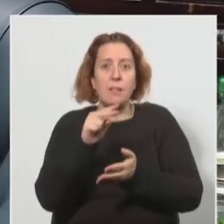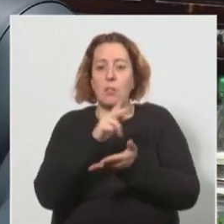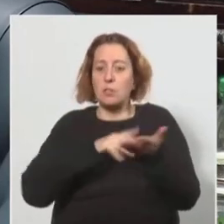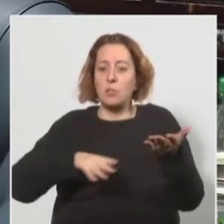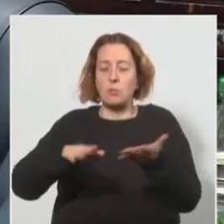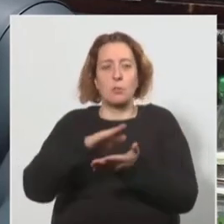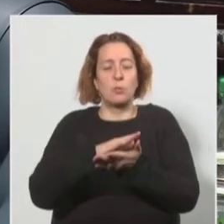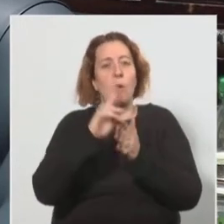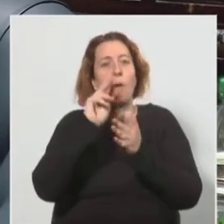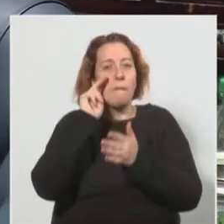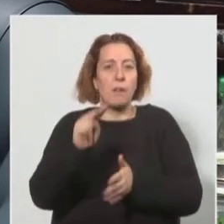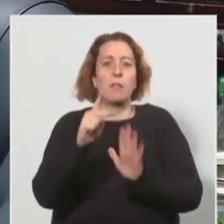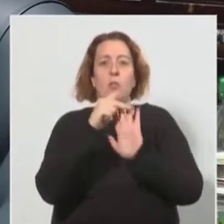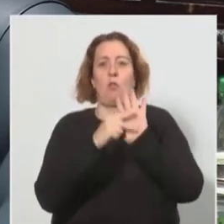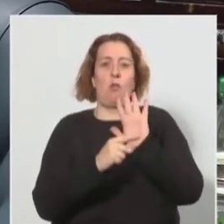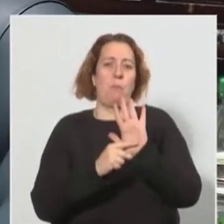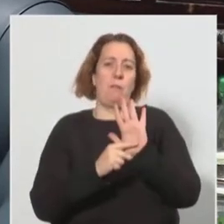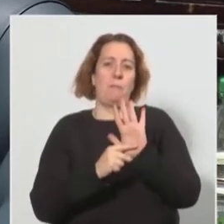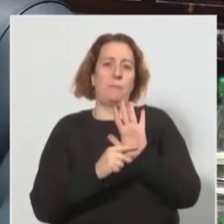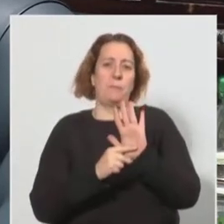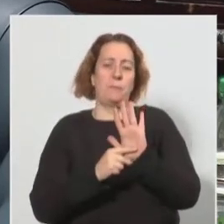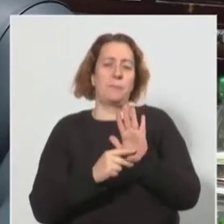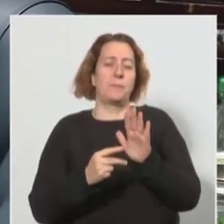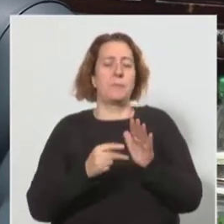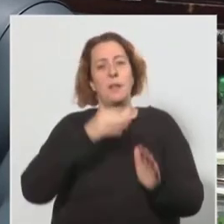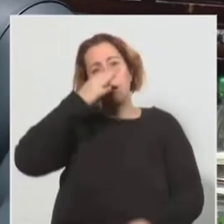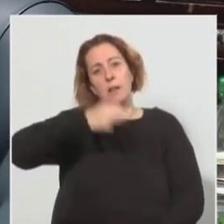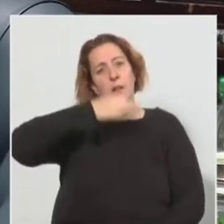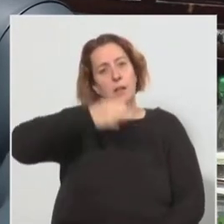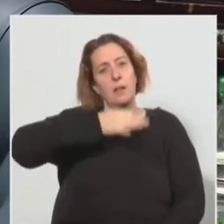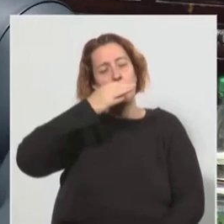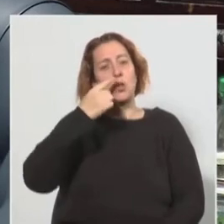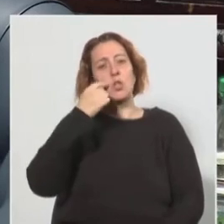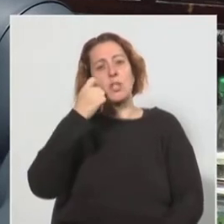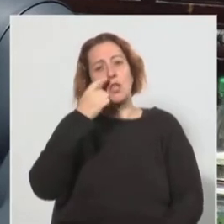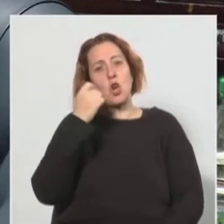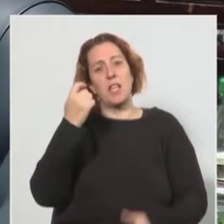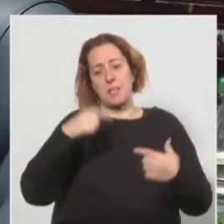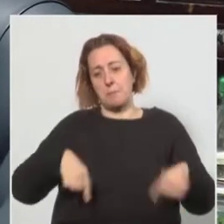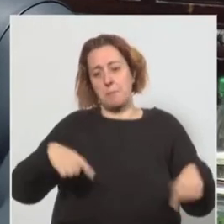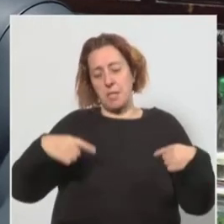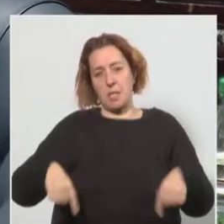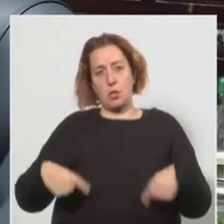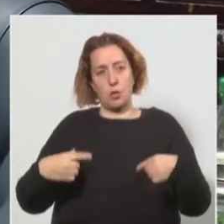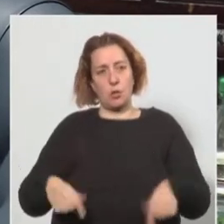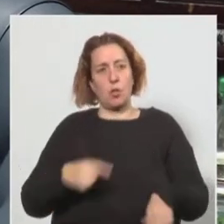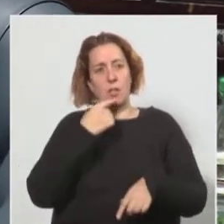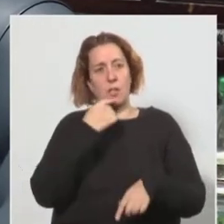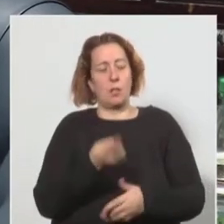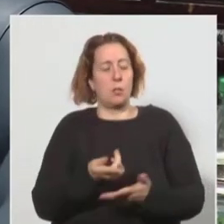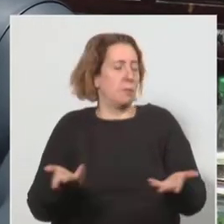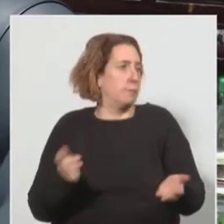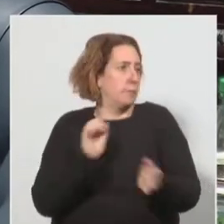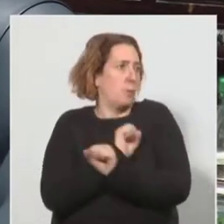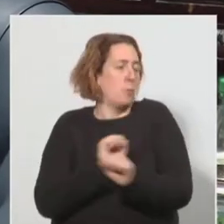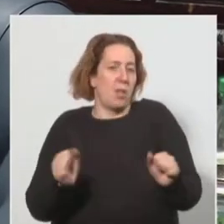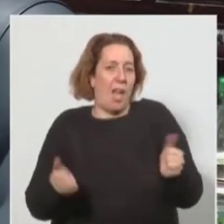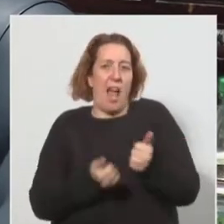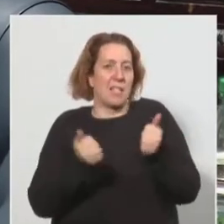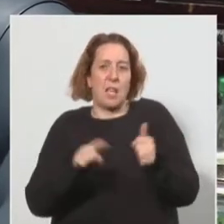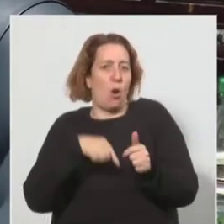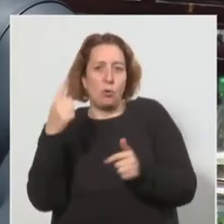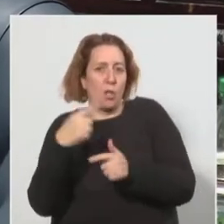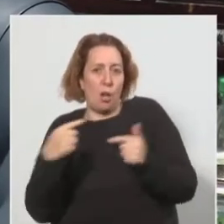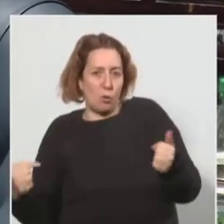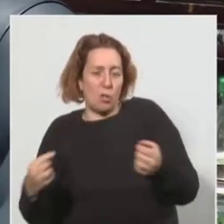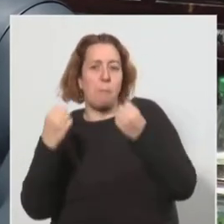a la luz de la normativa. El relato que los señores ministros construyeron acerca de que se hallaban atados de pies y manos por